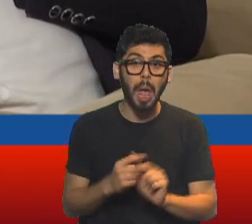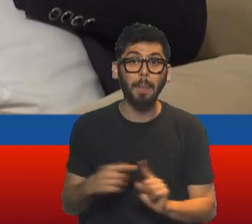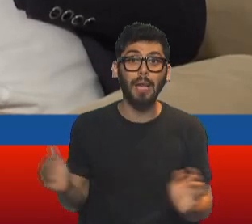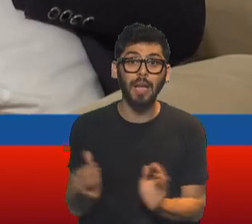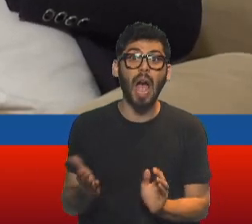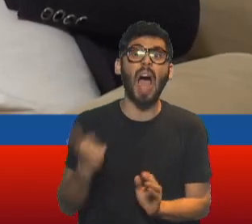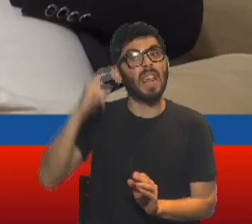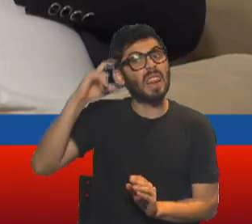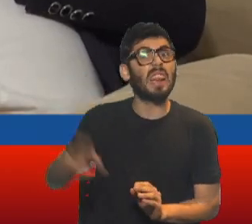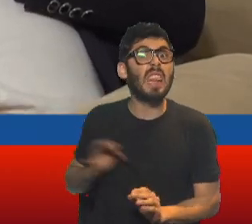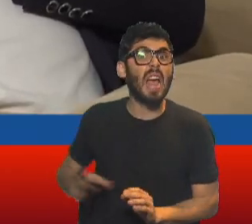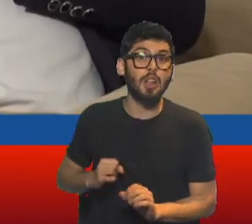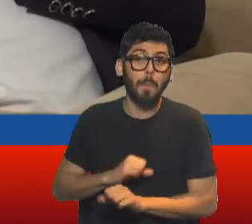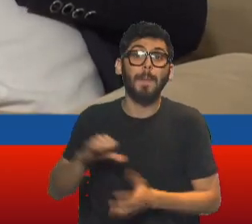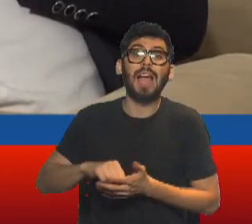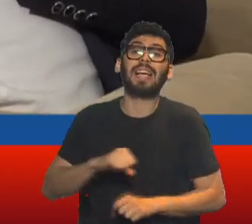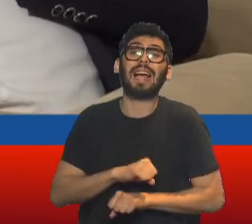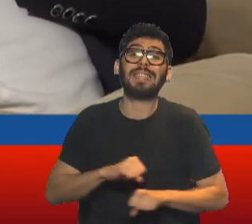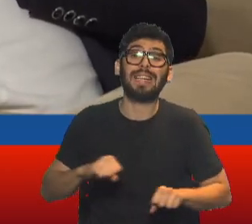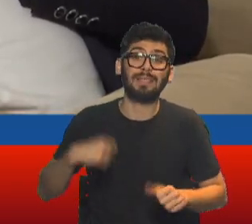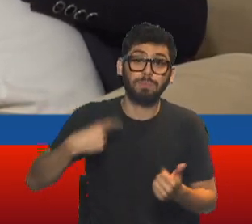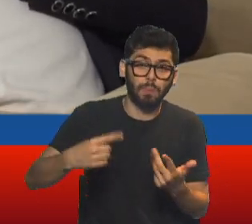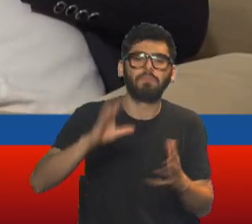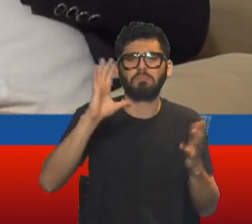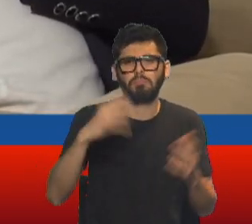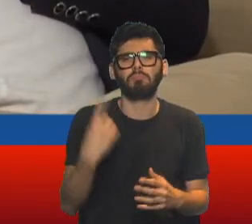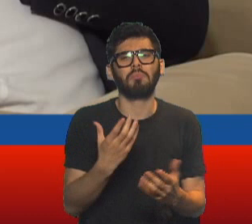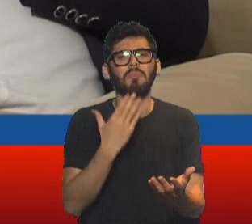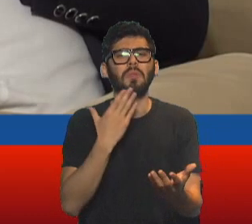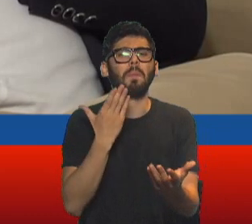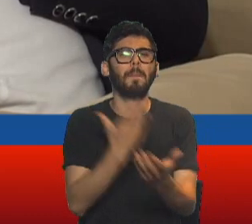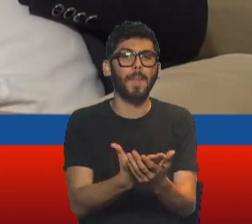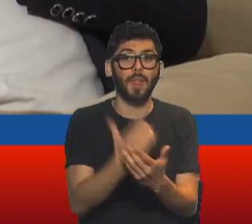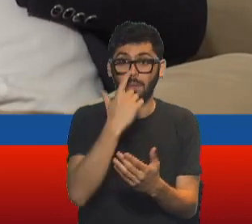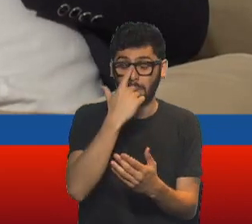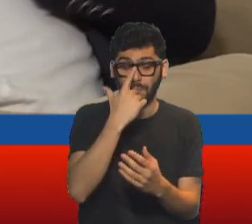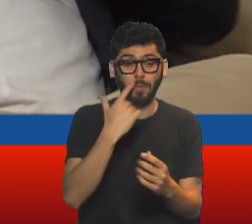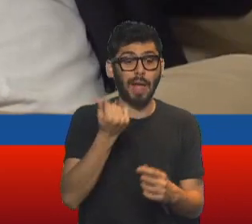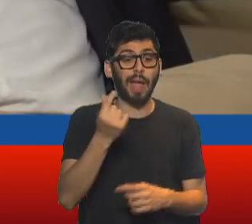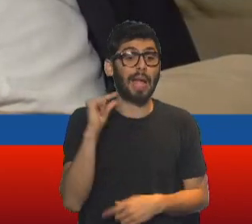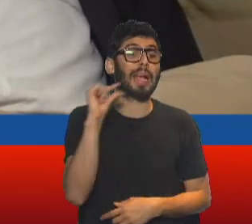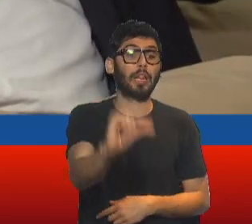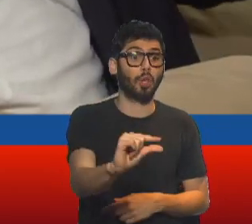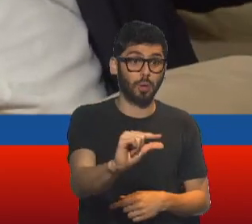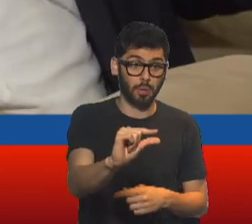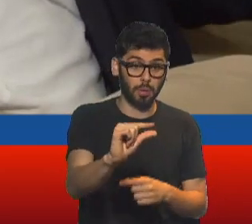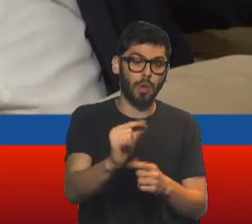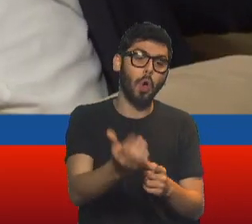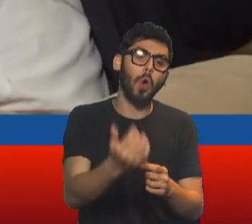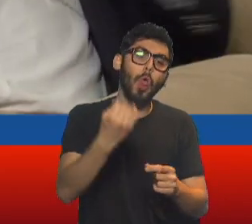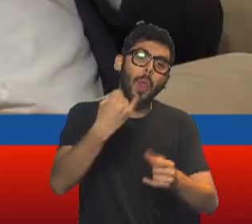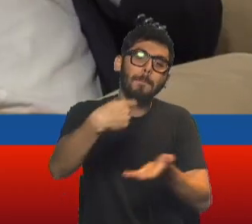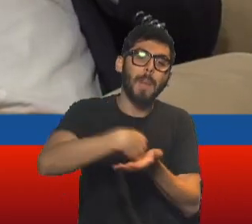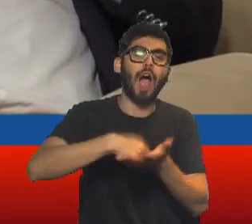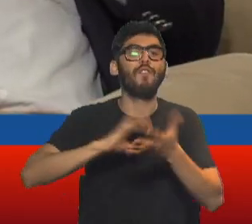10 años está en crisis? Nosotros le pedimos un crédito como si viviéramos en Suiza a empresarios que son de Argentina.